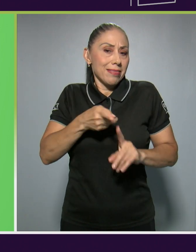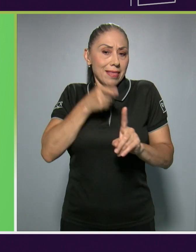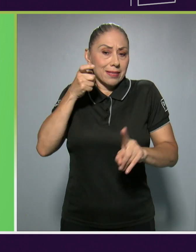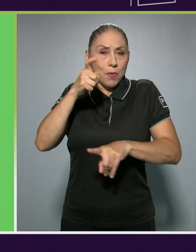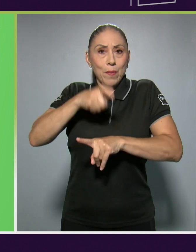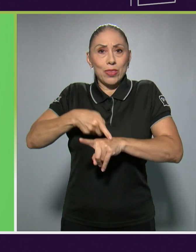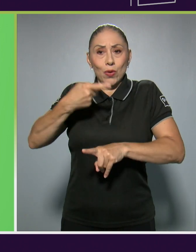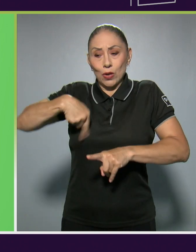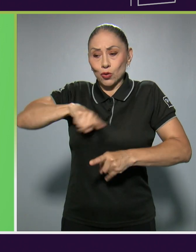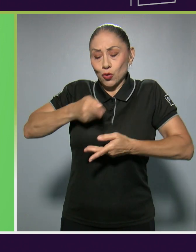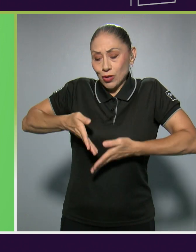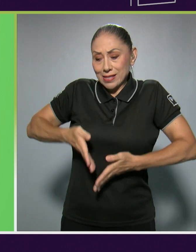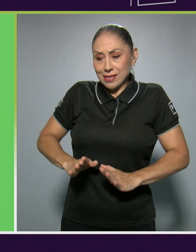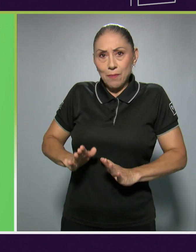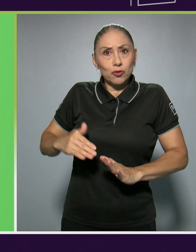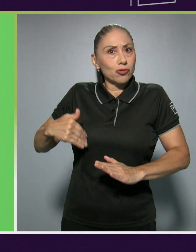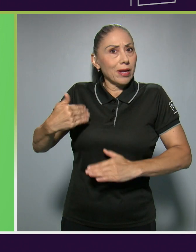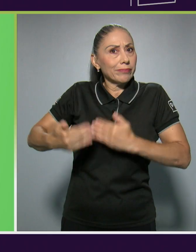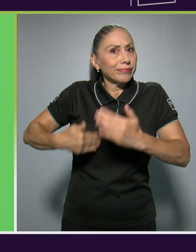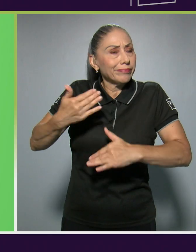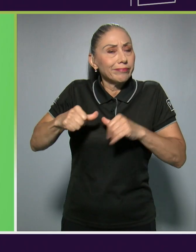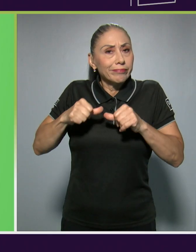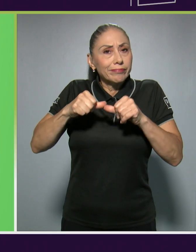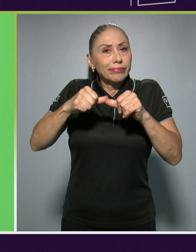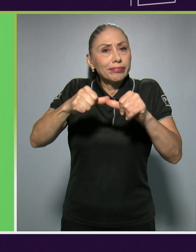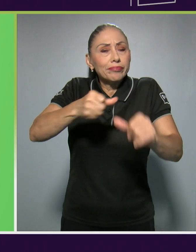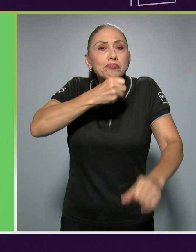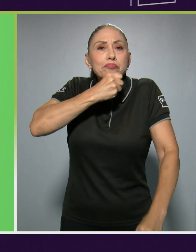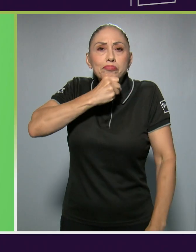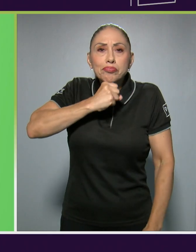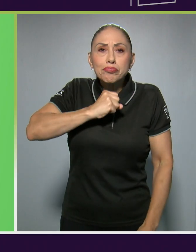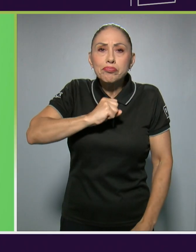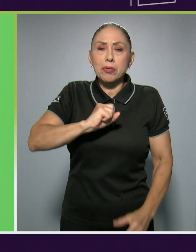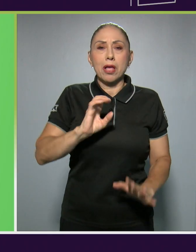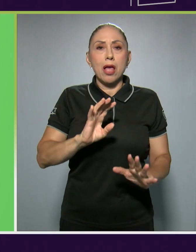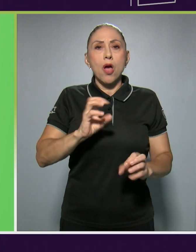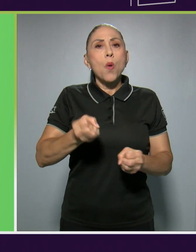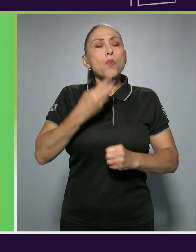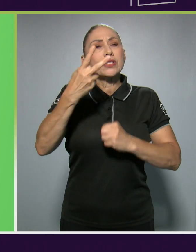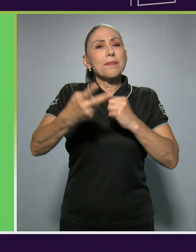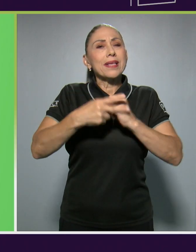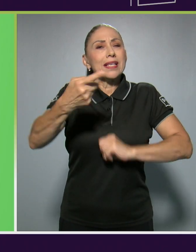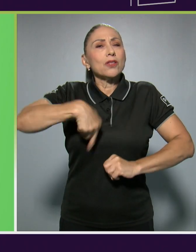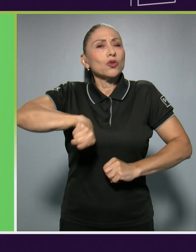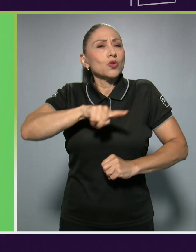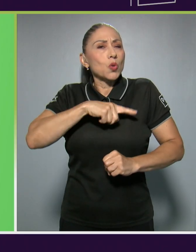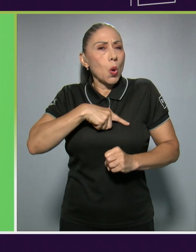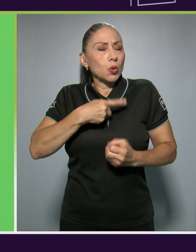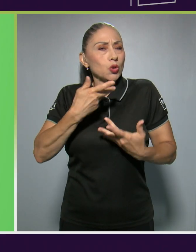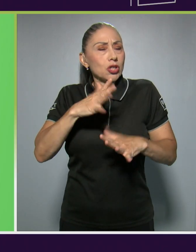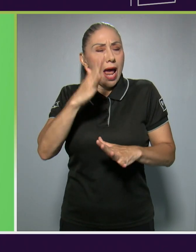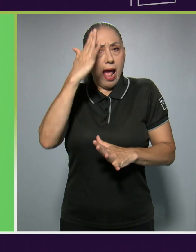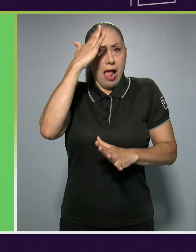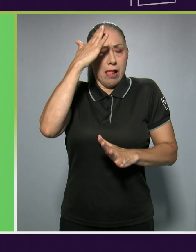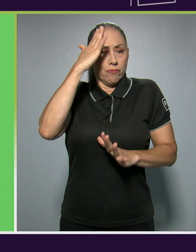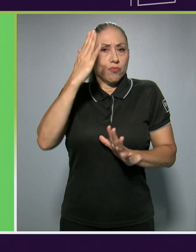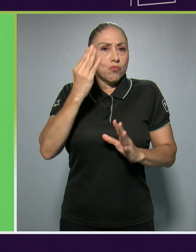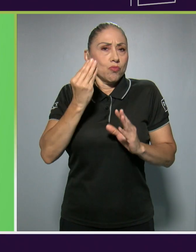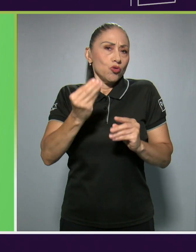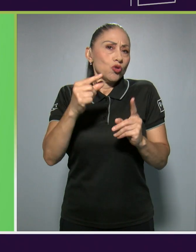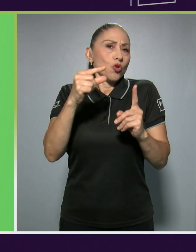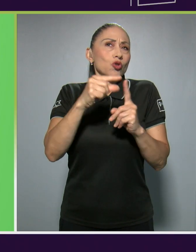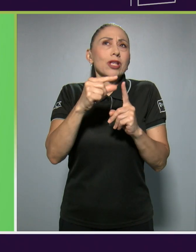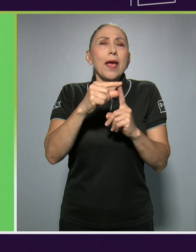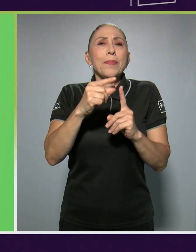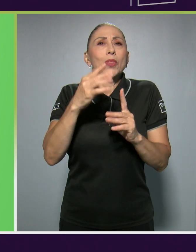estamos envejeciendo y muchas veces tenemos muy internalizados, ¿verdad? Ciertos conceptos como de, uy,